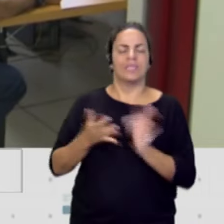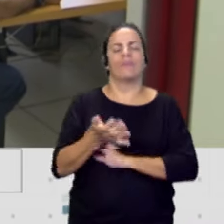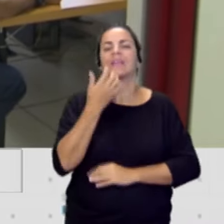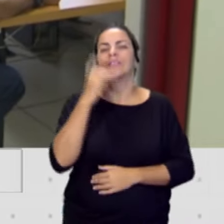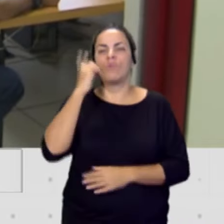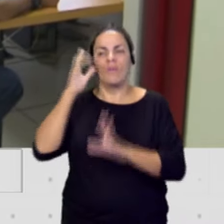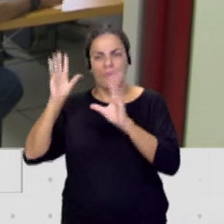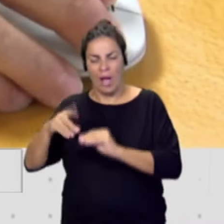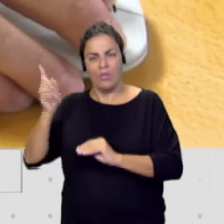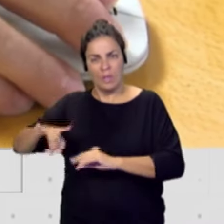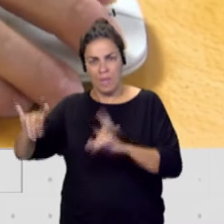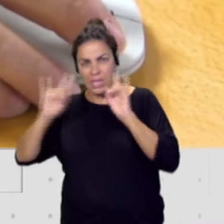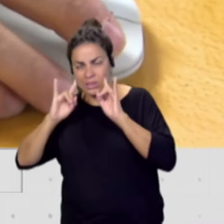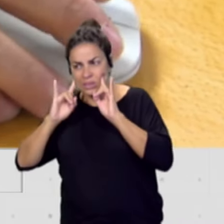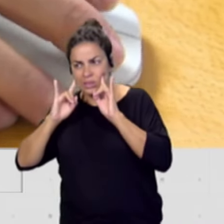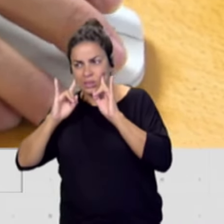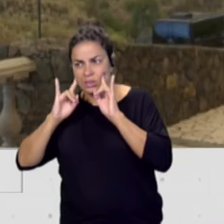apagado? Sí, sí.